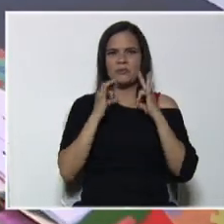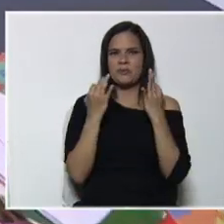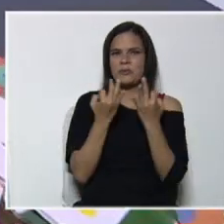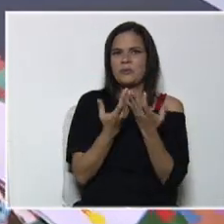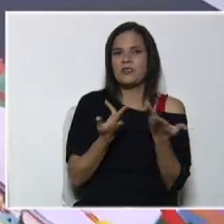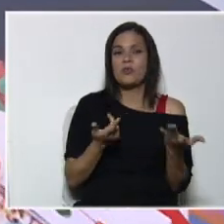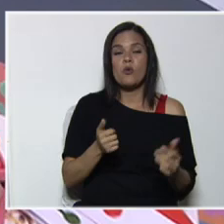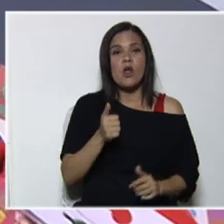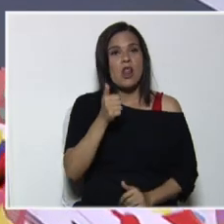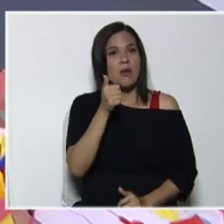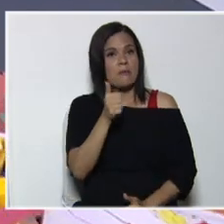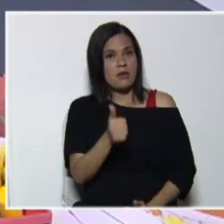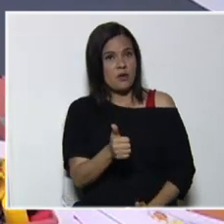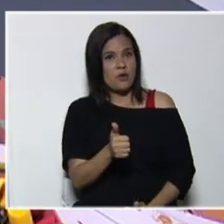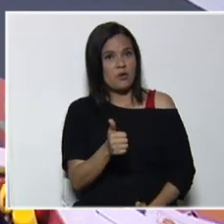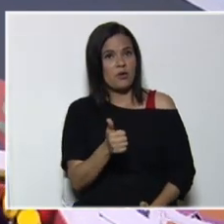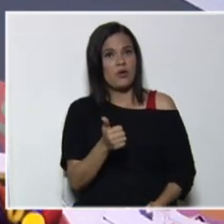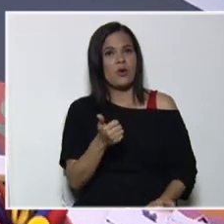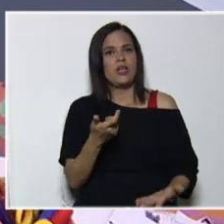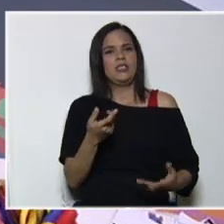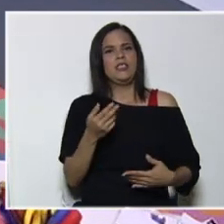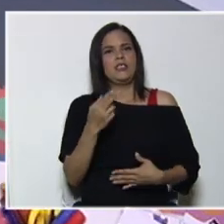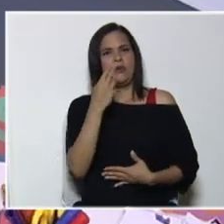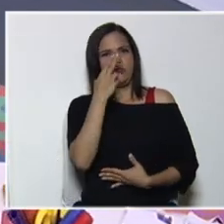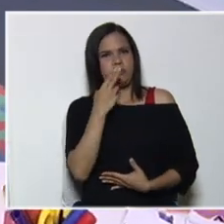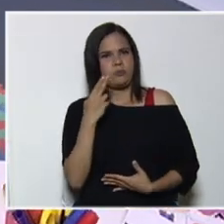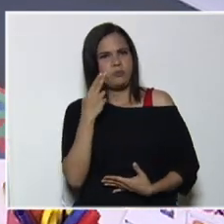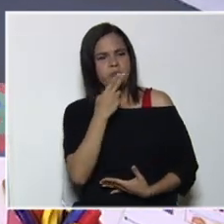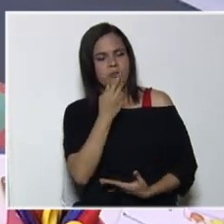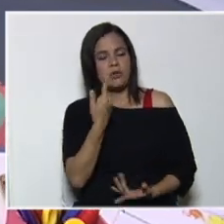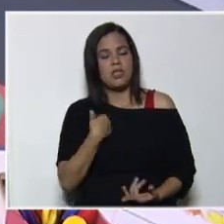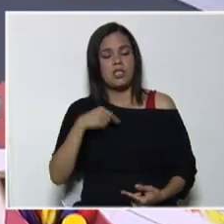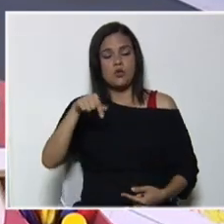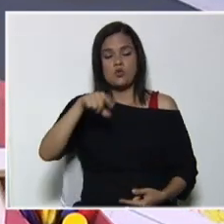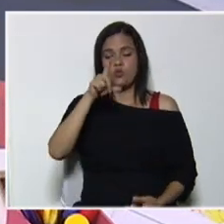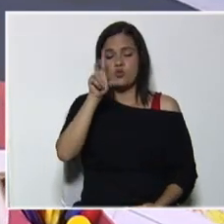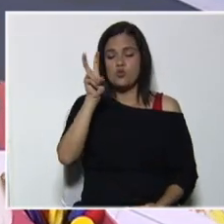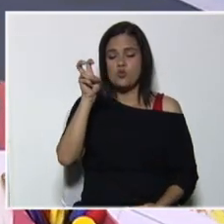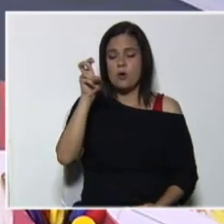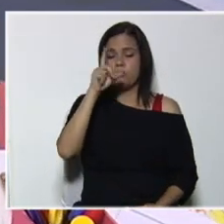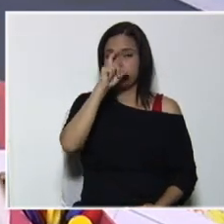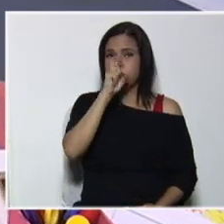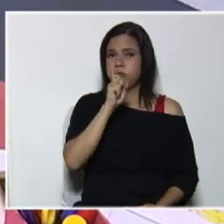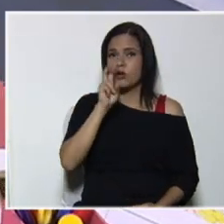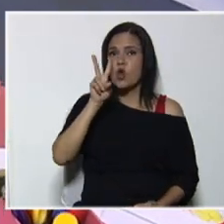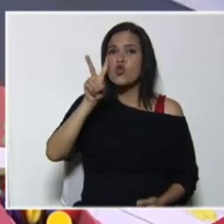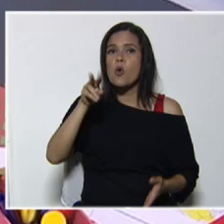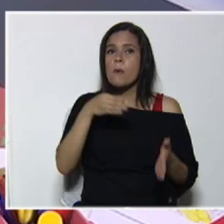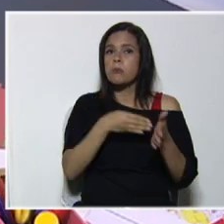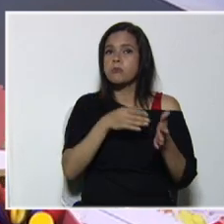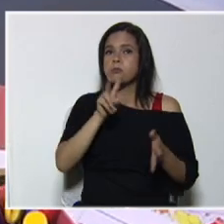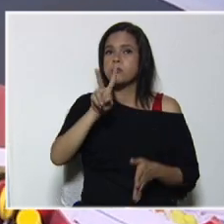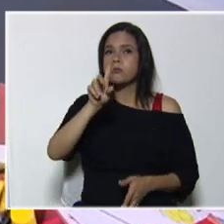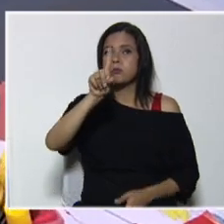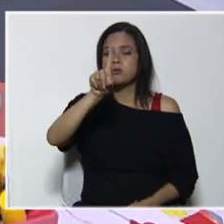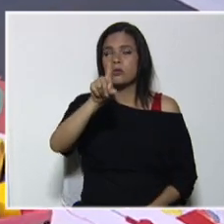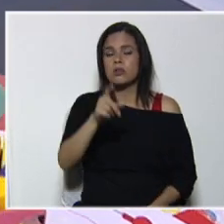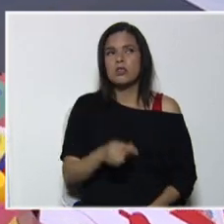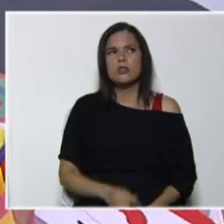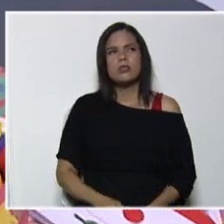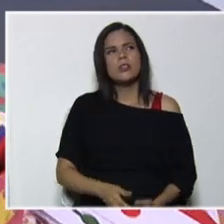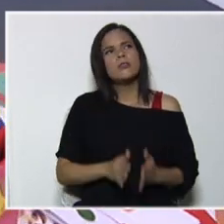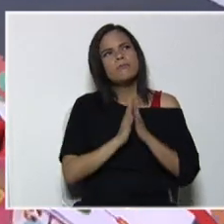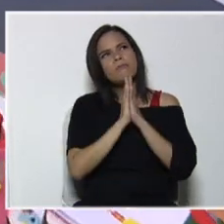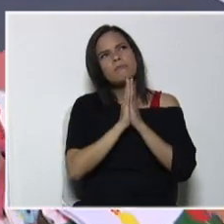mejor disposición para este nuevo año 2021, pues ante todo pidiéndole a Dios